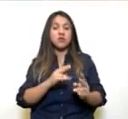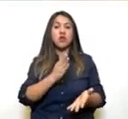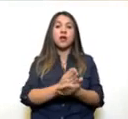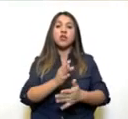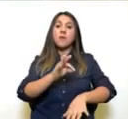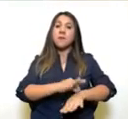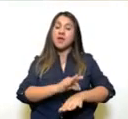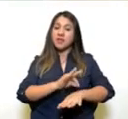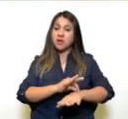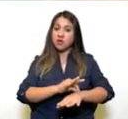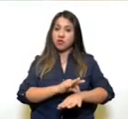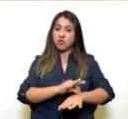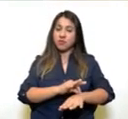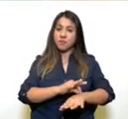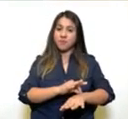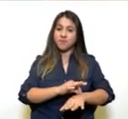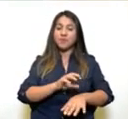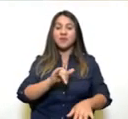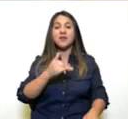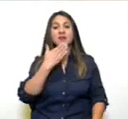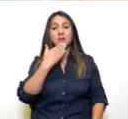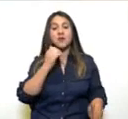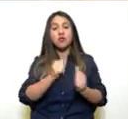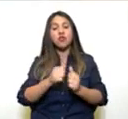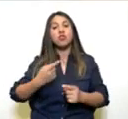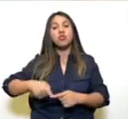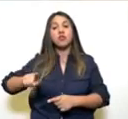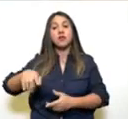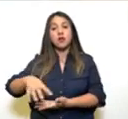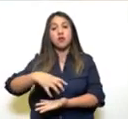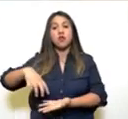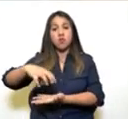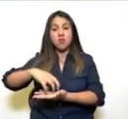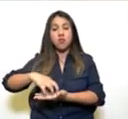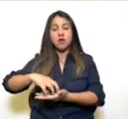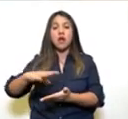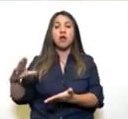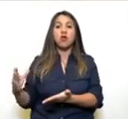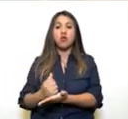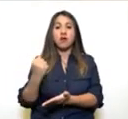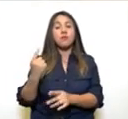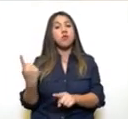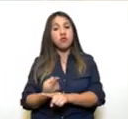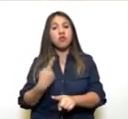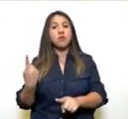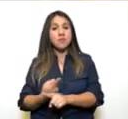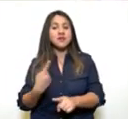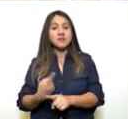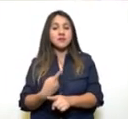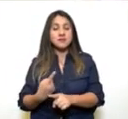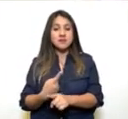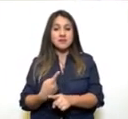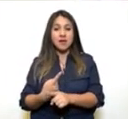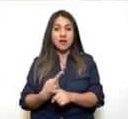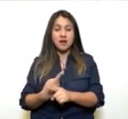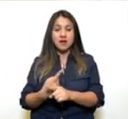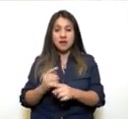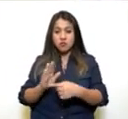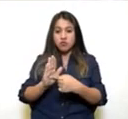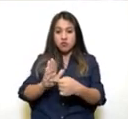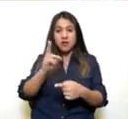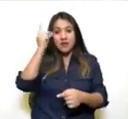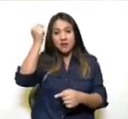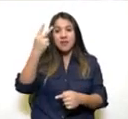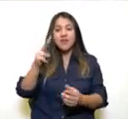médico y también con otras comunas logramos conversar y plasmar esta idea de